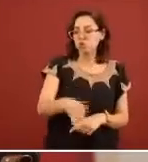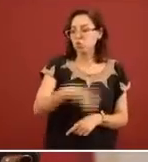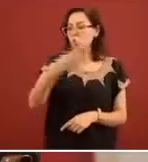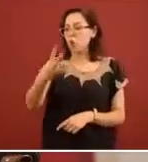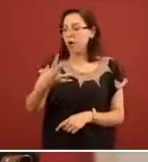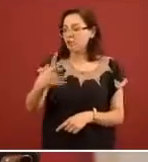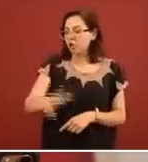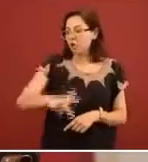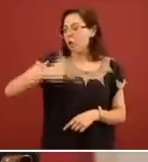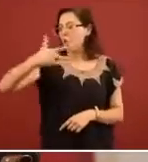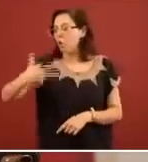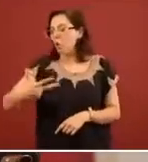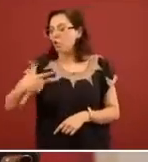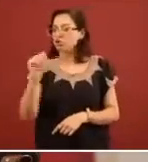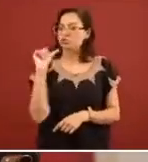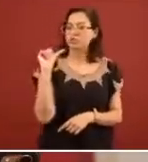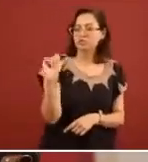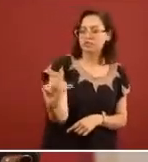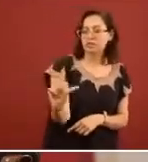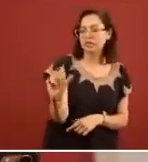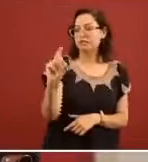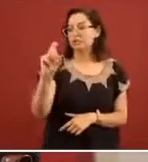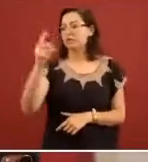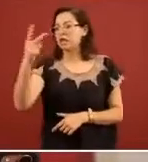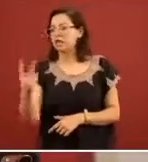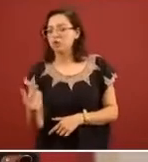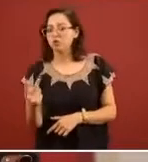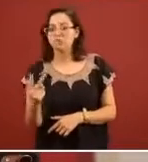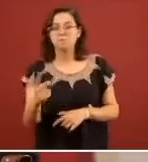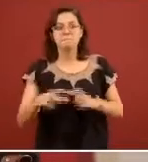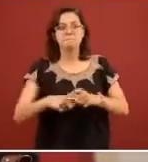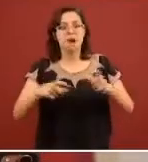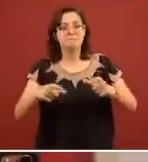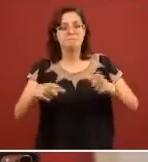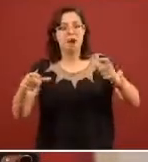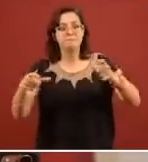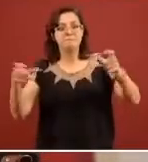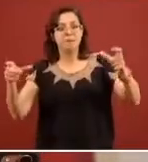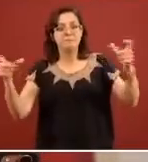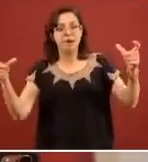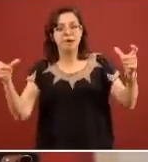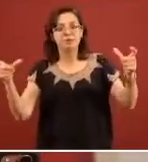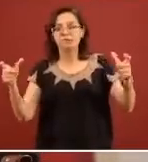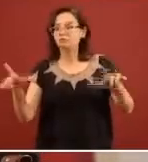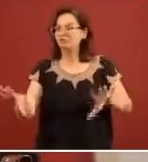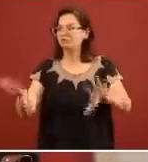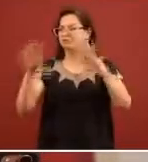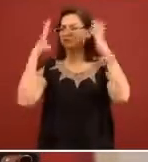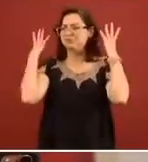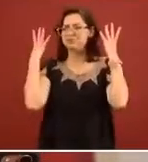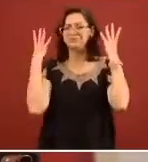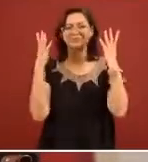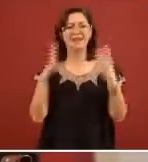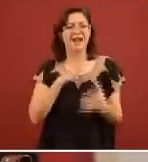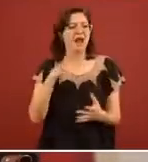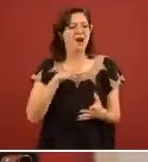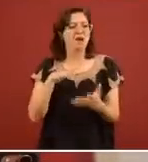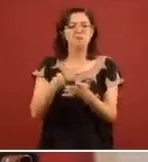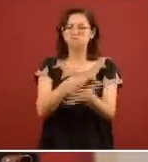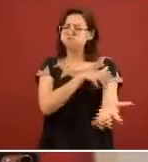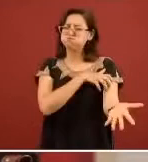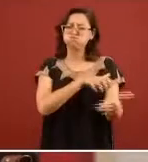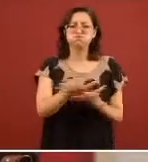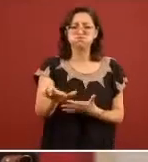cuatro, mañana ocho, mañana 16, mañana 32, etcétera. Y muy pronto tenemos decenas de miles